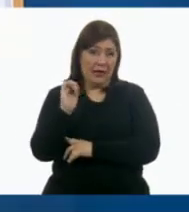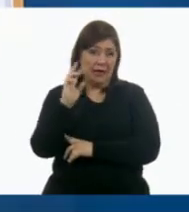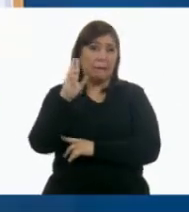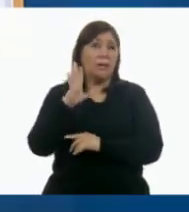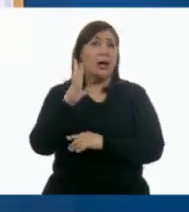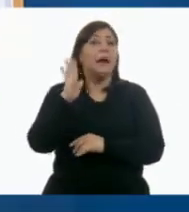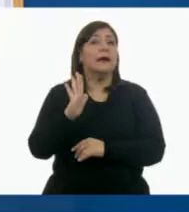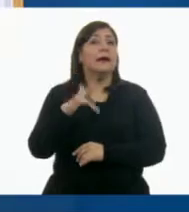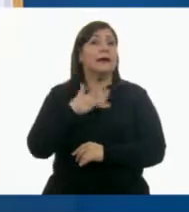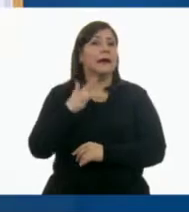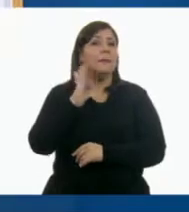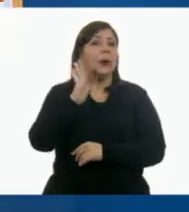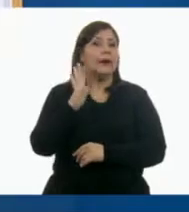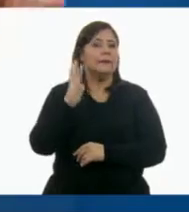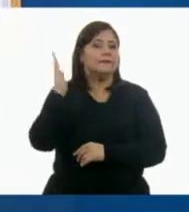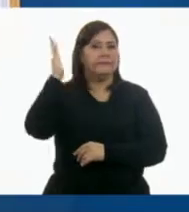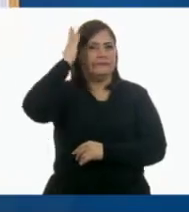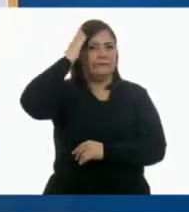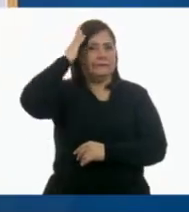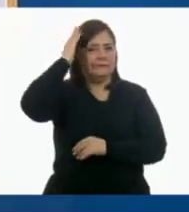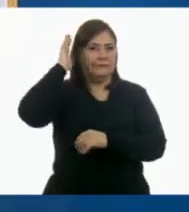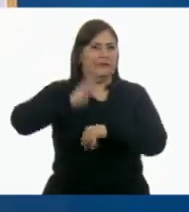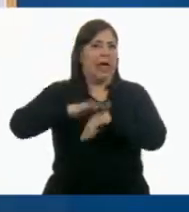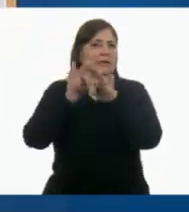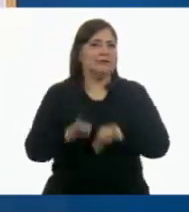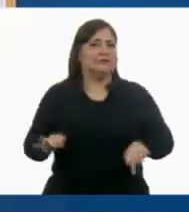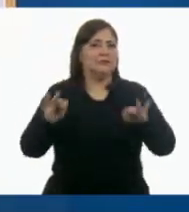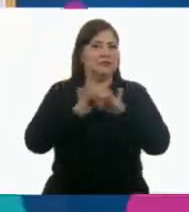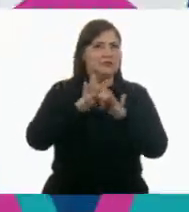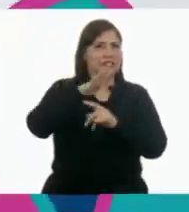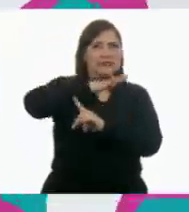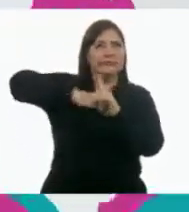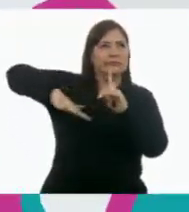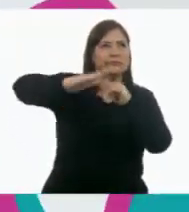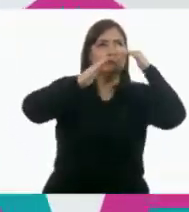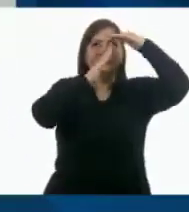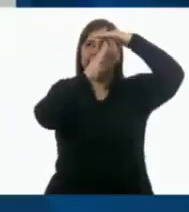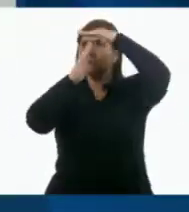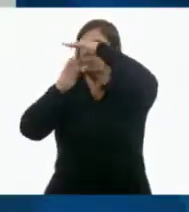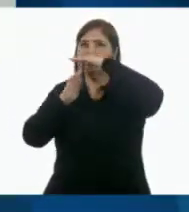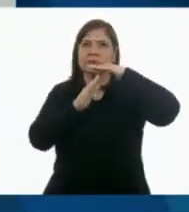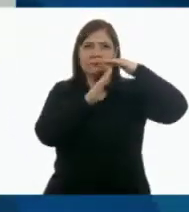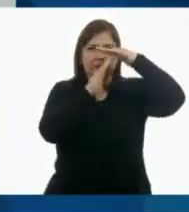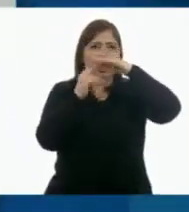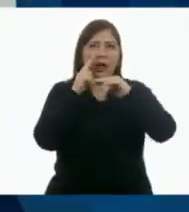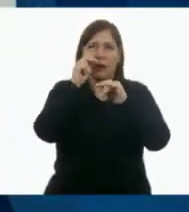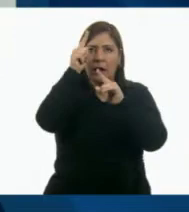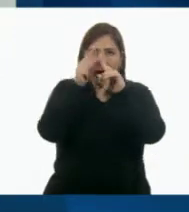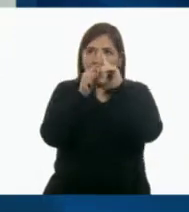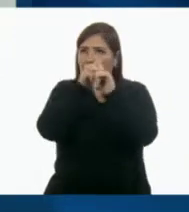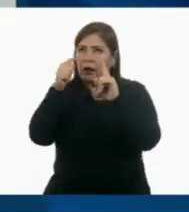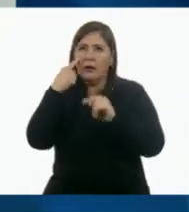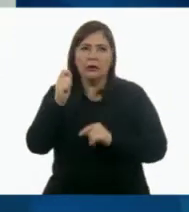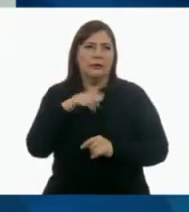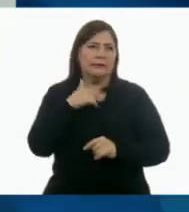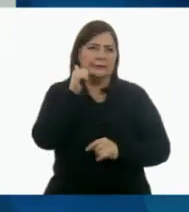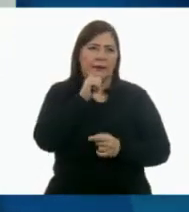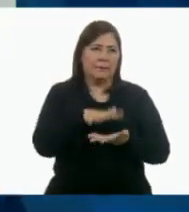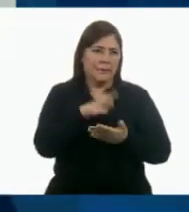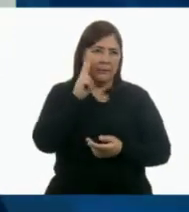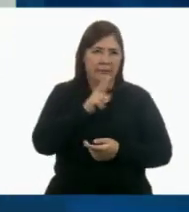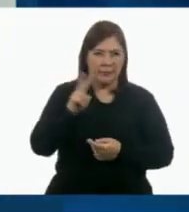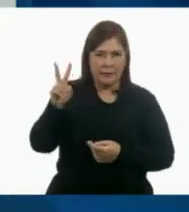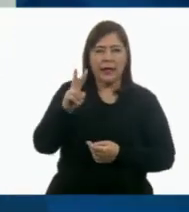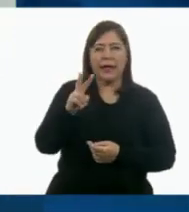en la construcción de todo lo que nos rodea. Es difícil no encontrar una línea perpendicular. Sí. Por cierto, me habías platicado